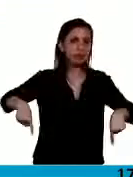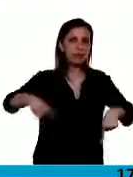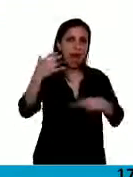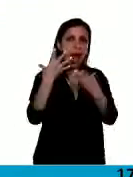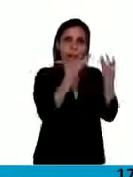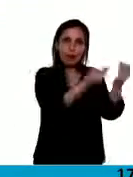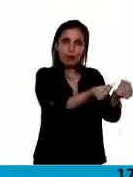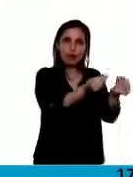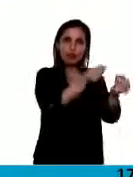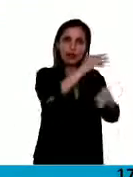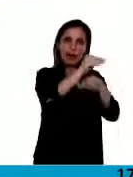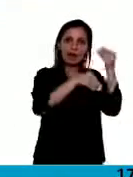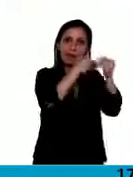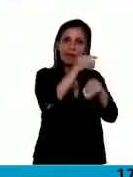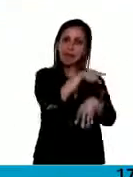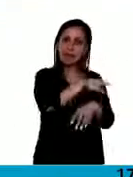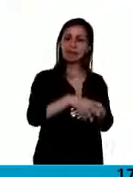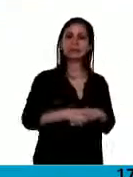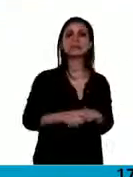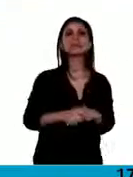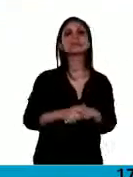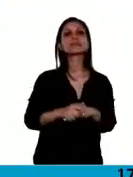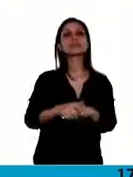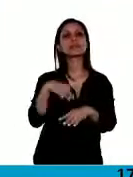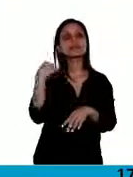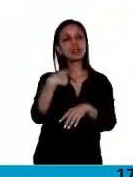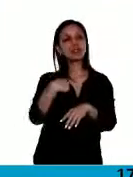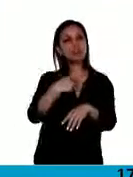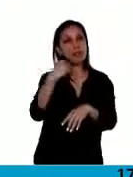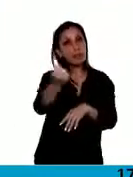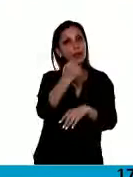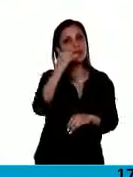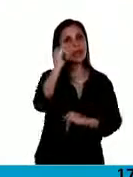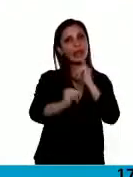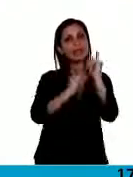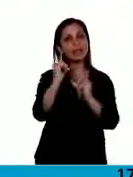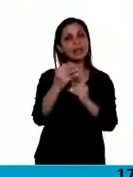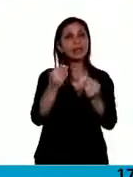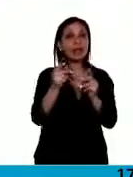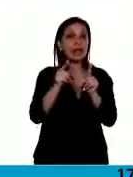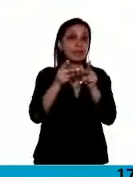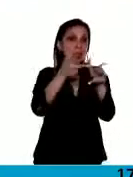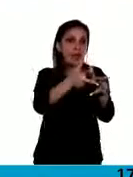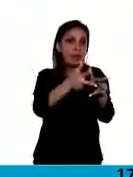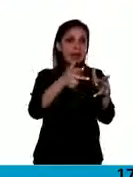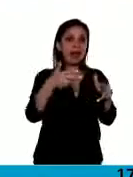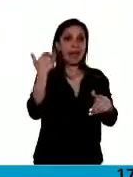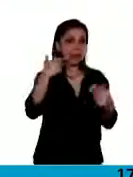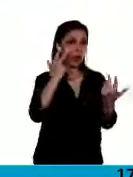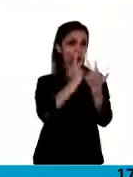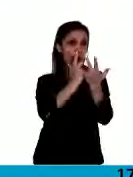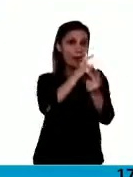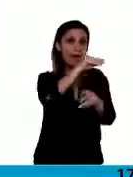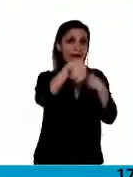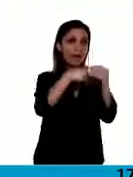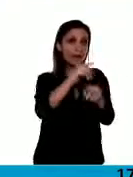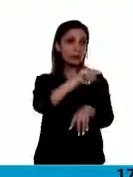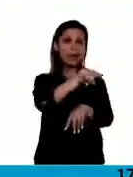entre tantos otros. Nos parece muy importante señalar esto porque, como le decíamos nosotros a las familias, no están